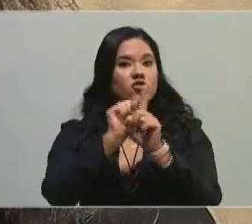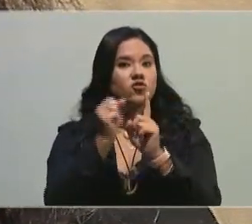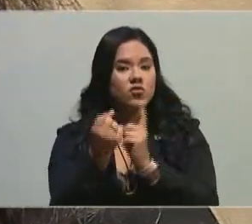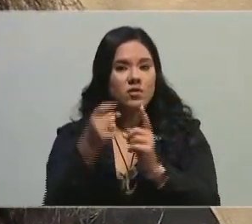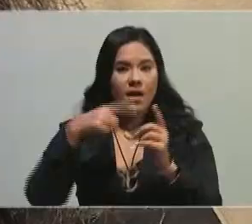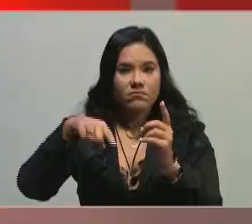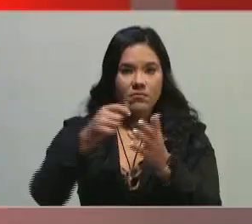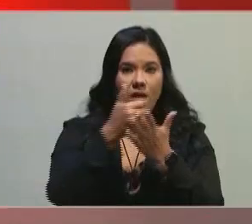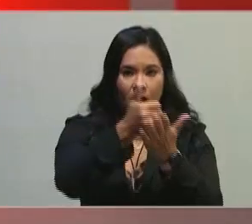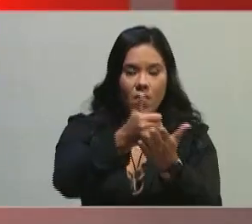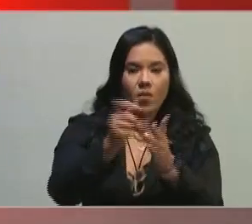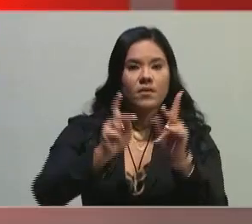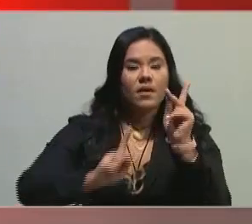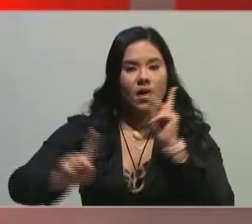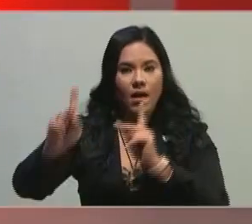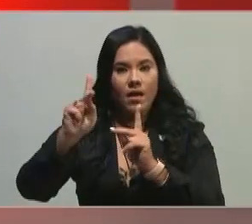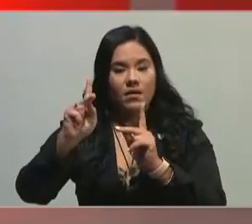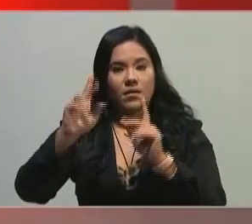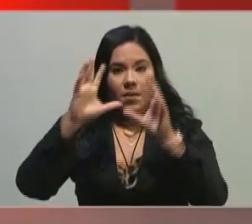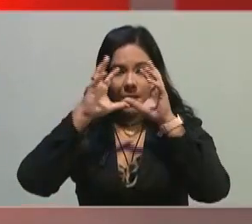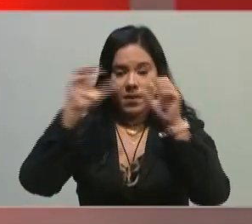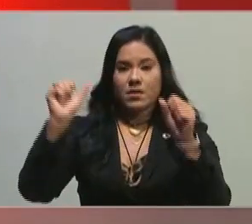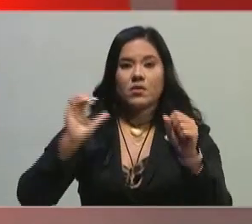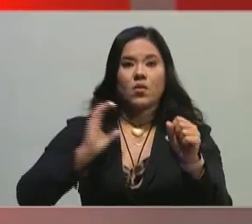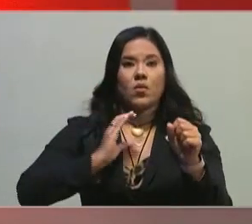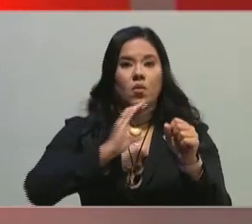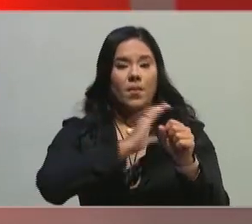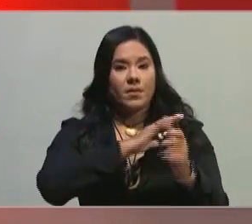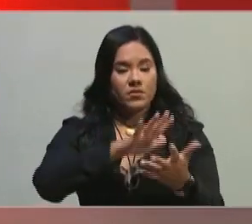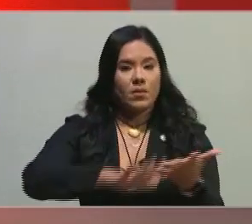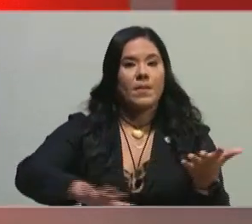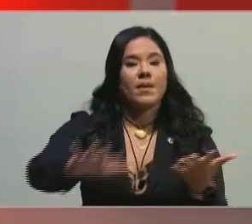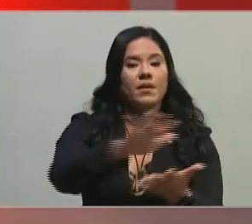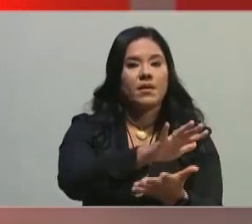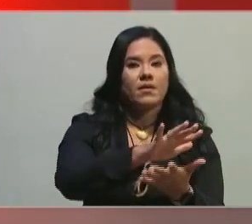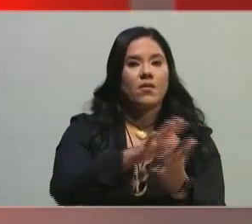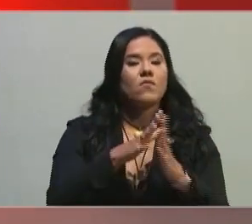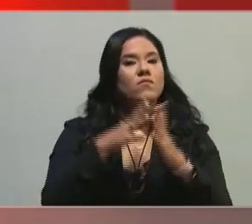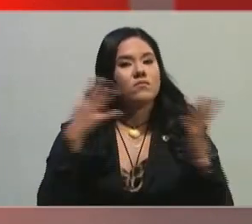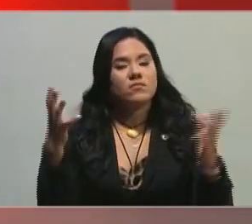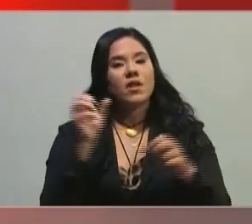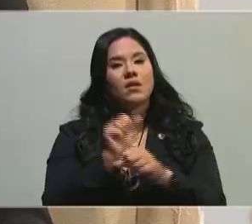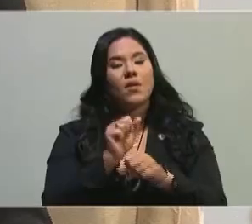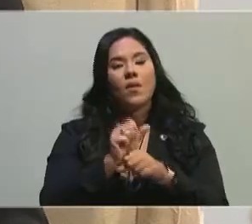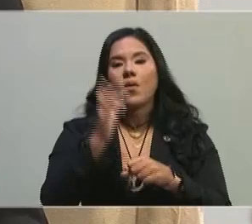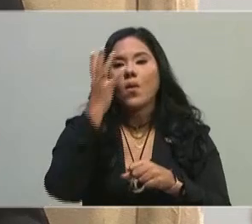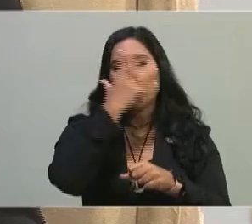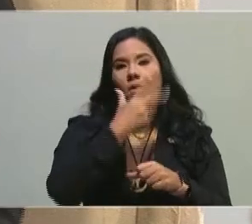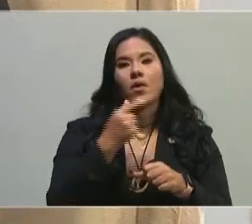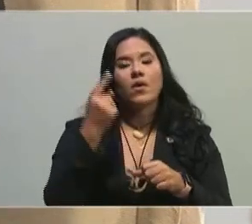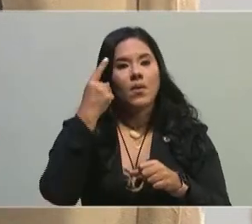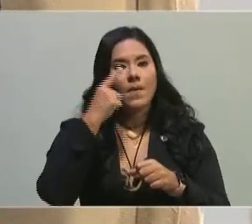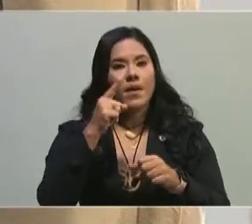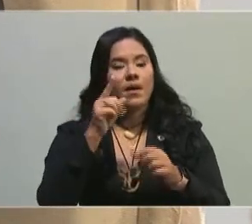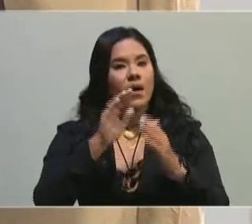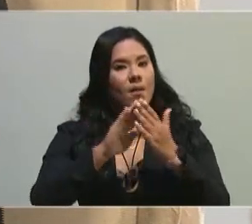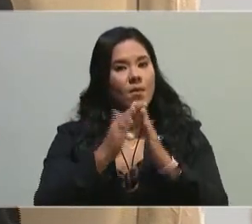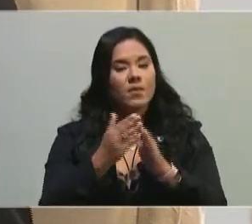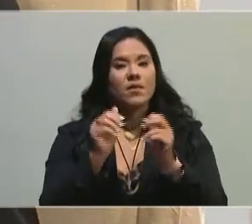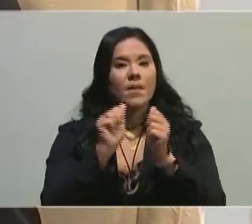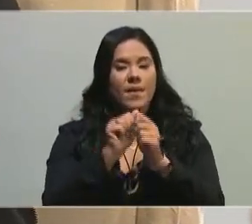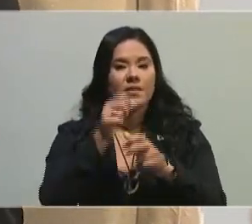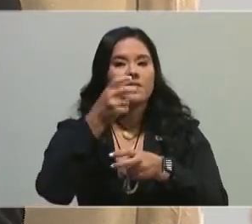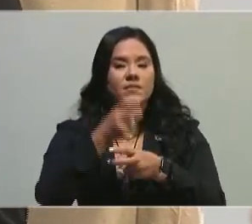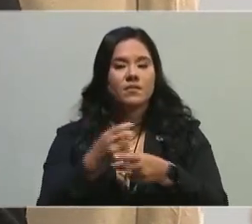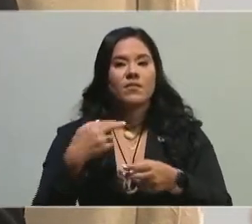que hacemos desde la comisión presidencial excelente bueno Yo entiendo que es un trabajo muy bonito sobre todo de la población más vulnerable